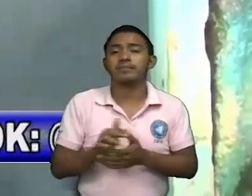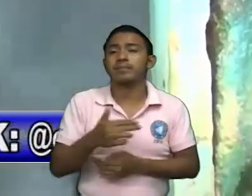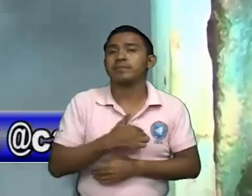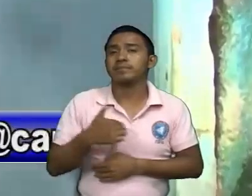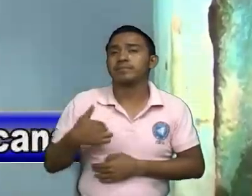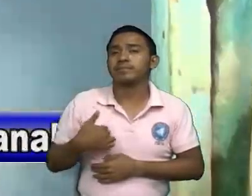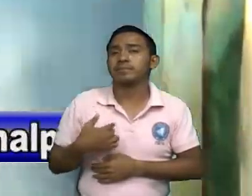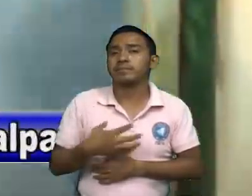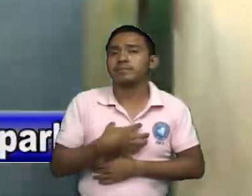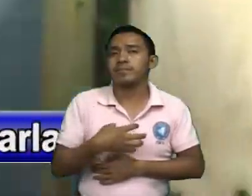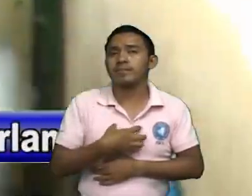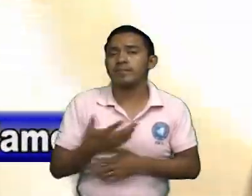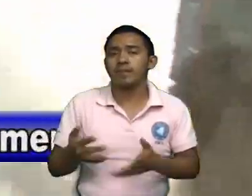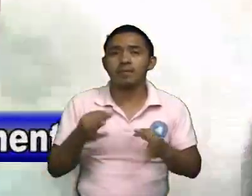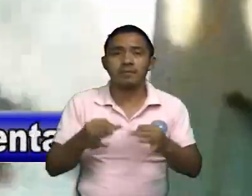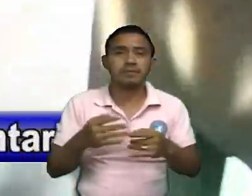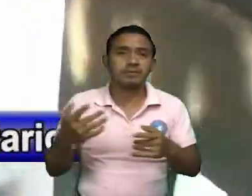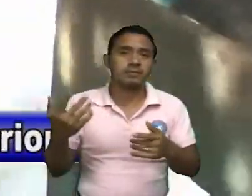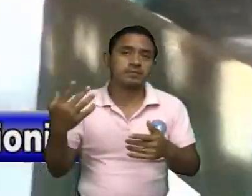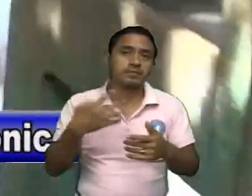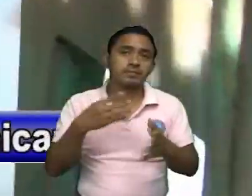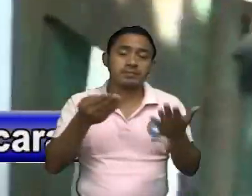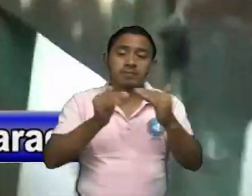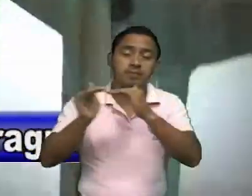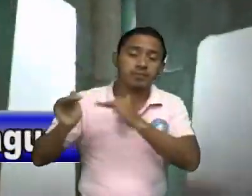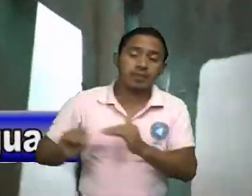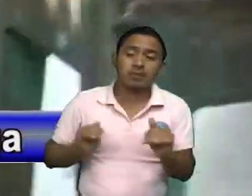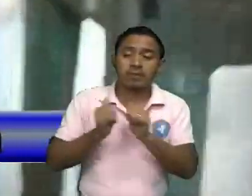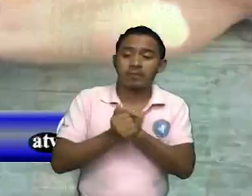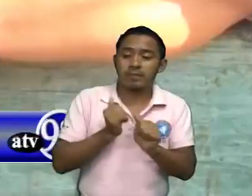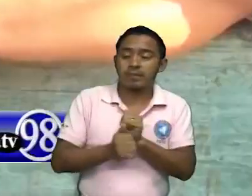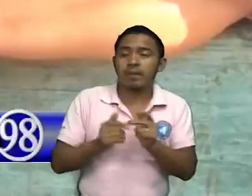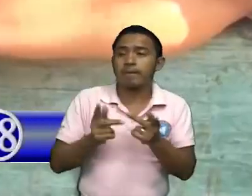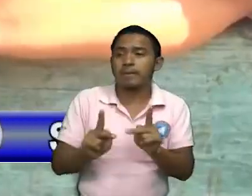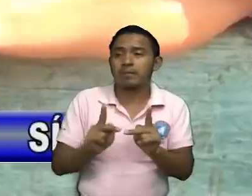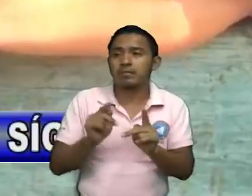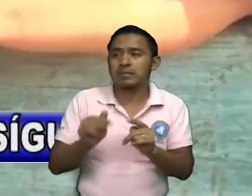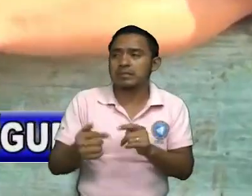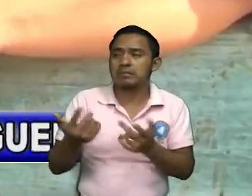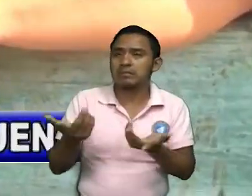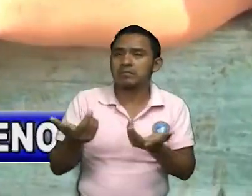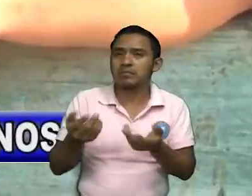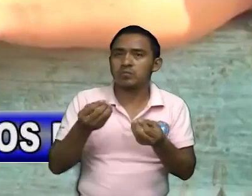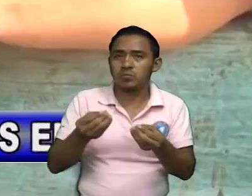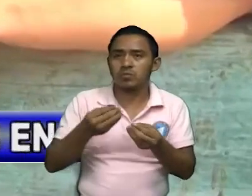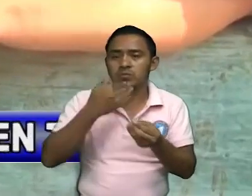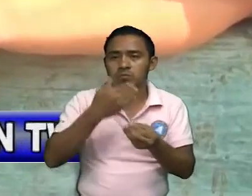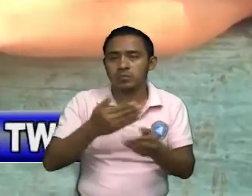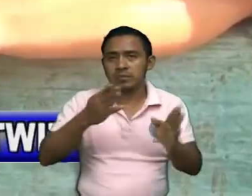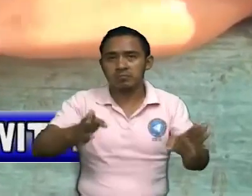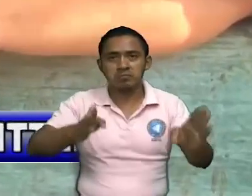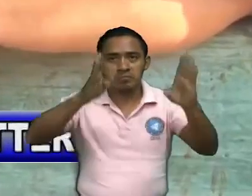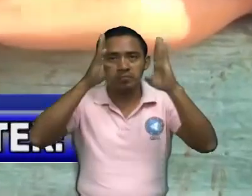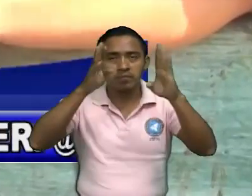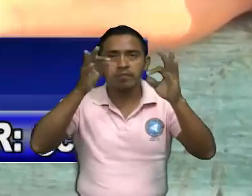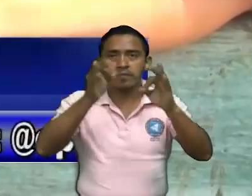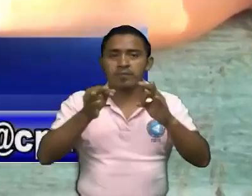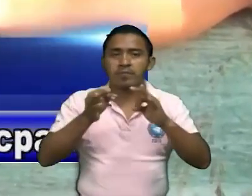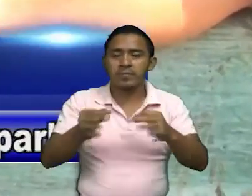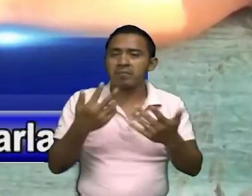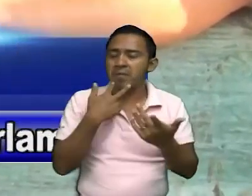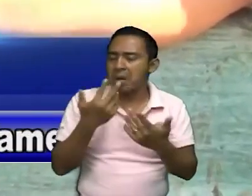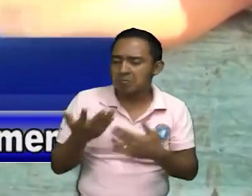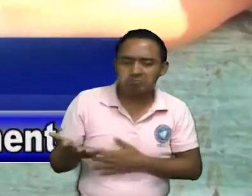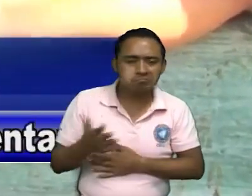viniendo constantemente, porque nuestro barrio ha sido afectado, pero fíjese de que nos han dado muy buena atención, no nos quejamos,